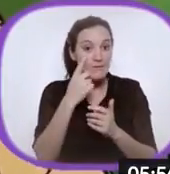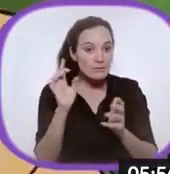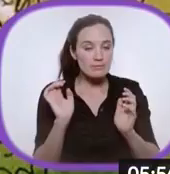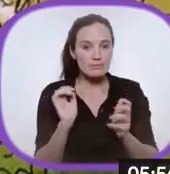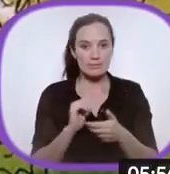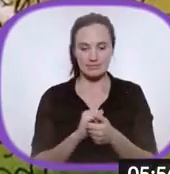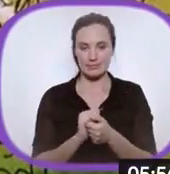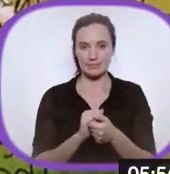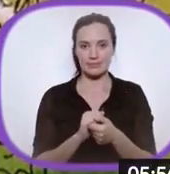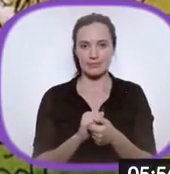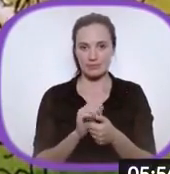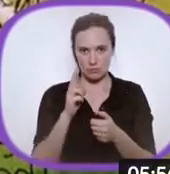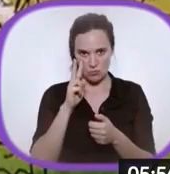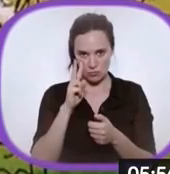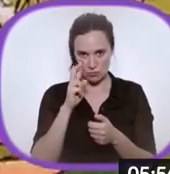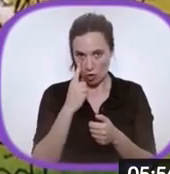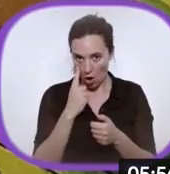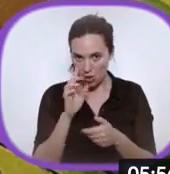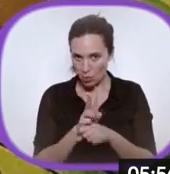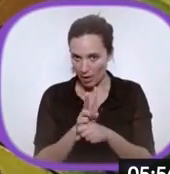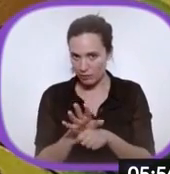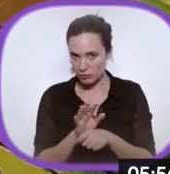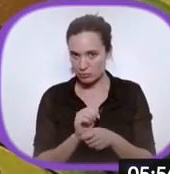ver. ¡Ten cuidado!